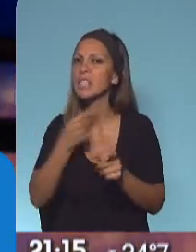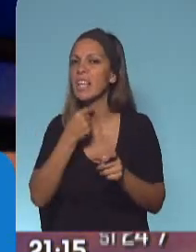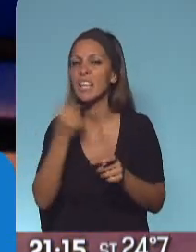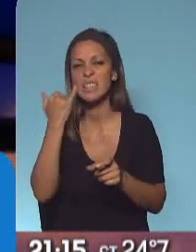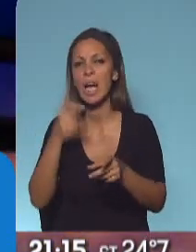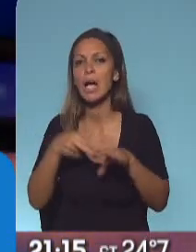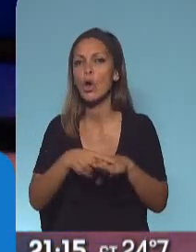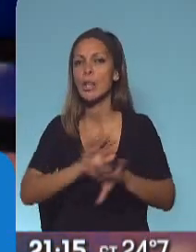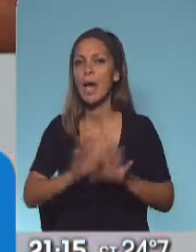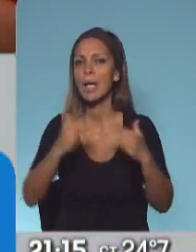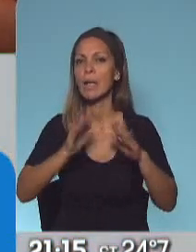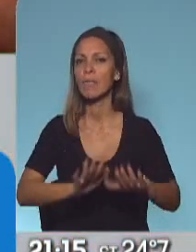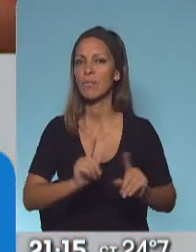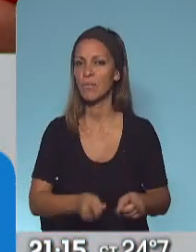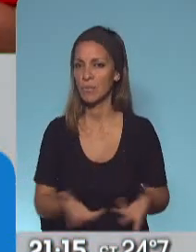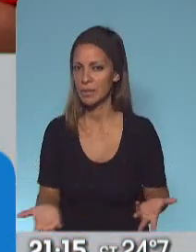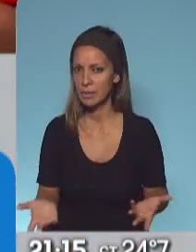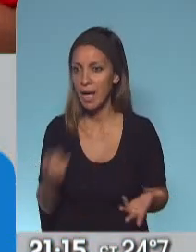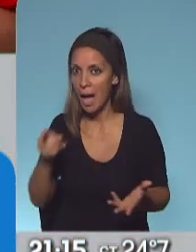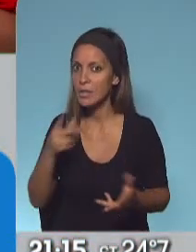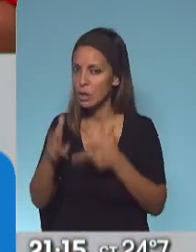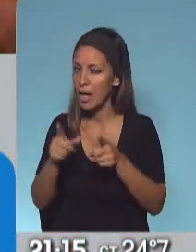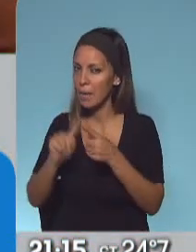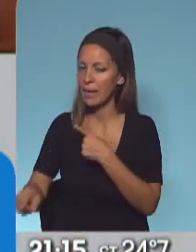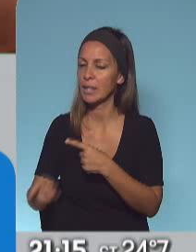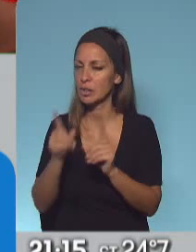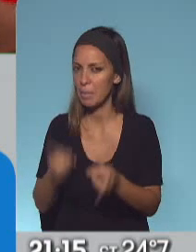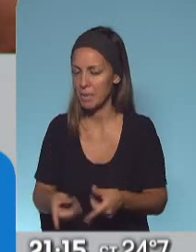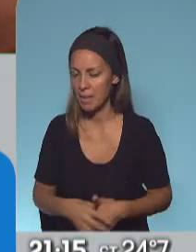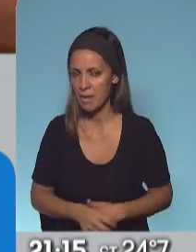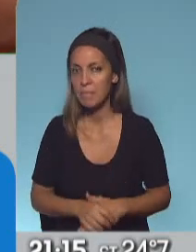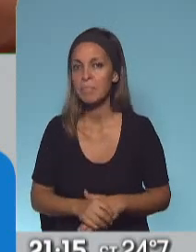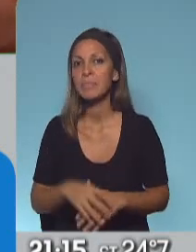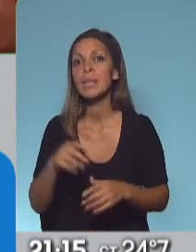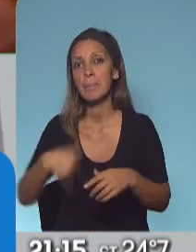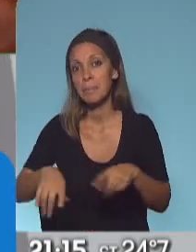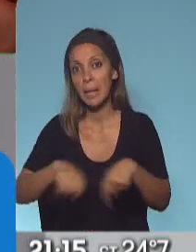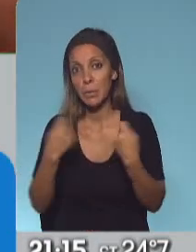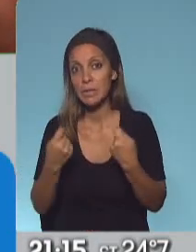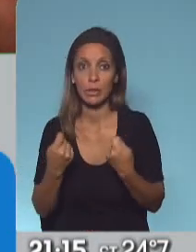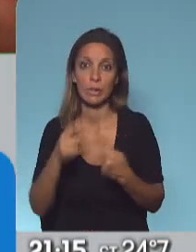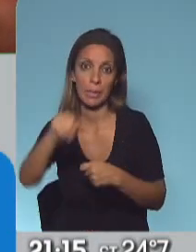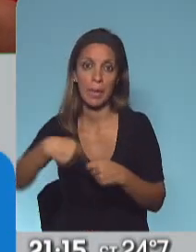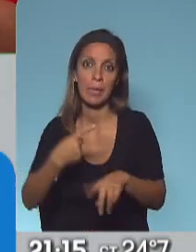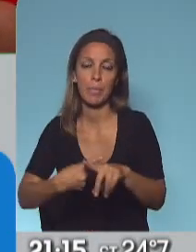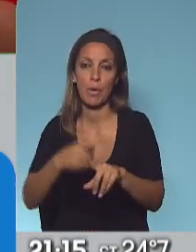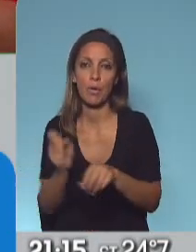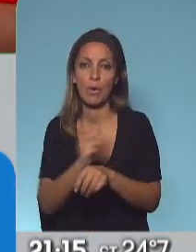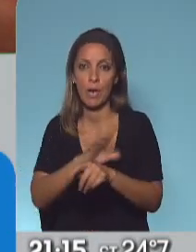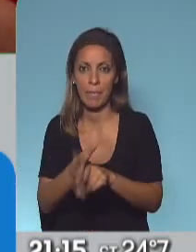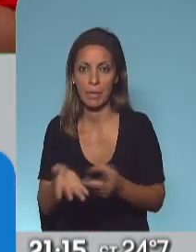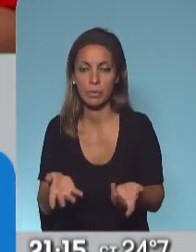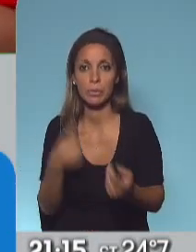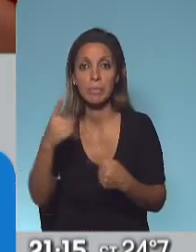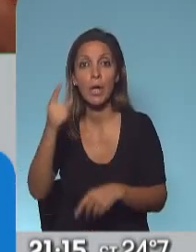están empezando a plantear los riesgos económicos que vamos a tener, los daños económicos que vamos a tener después de la cuarentena. Y Alberto Fernández dice, bueno,